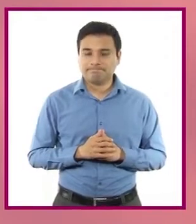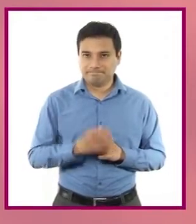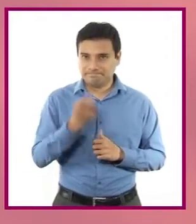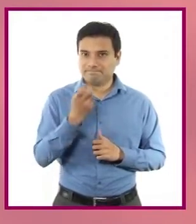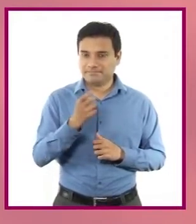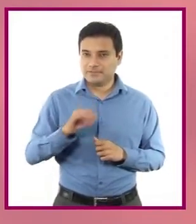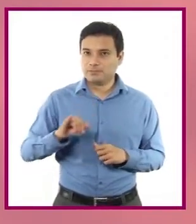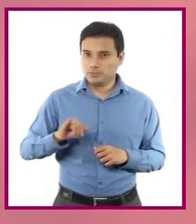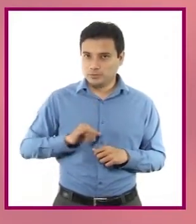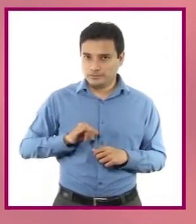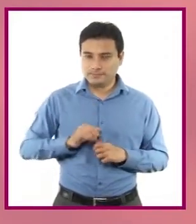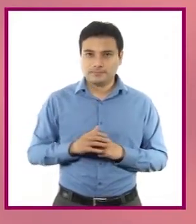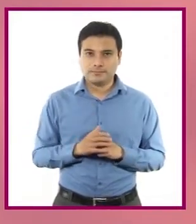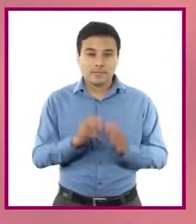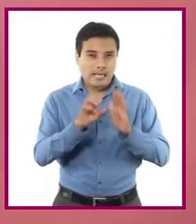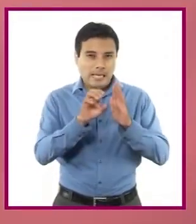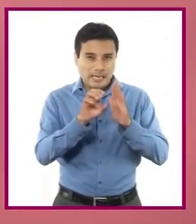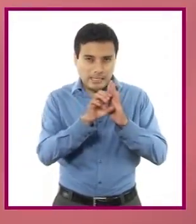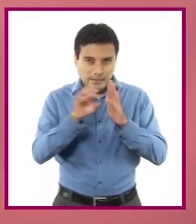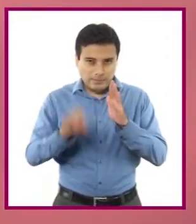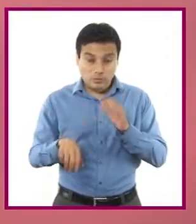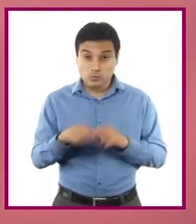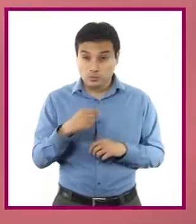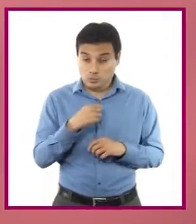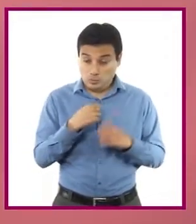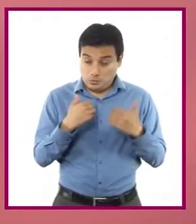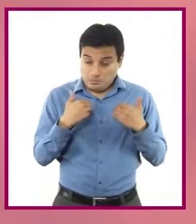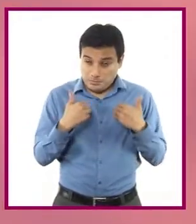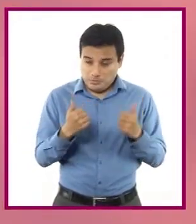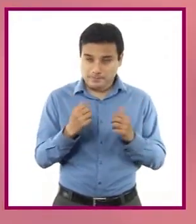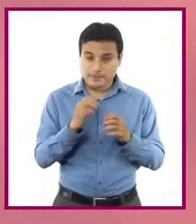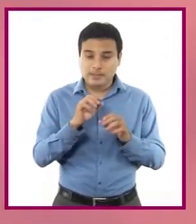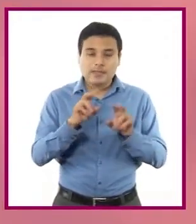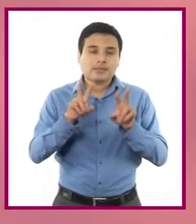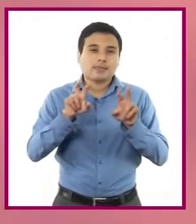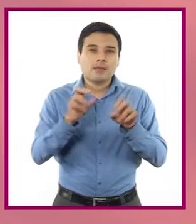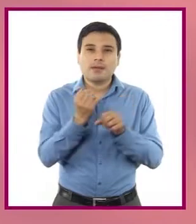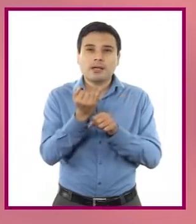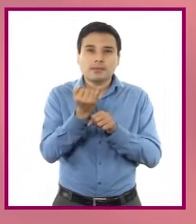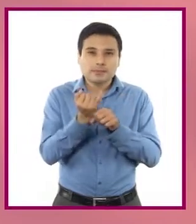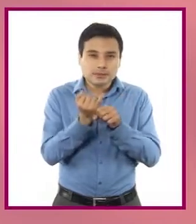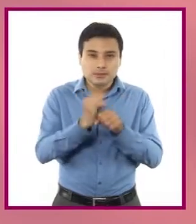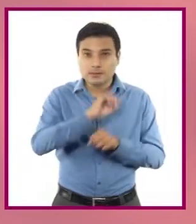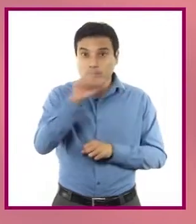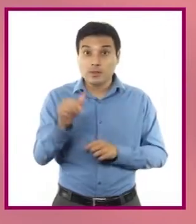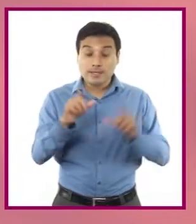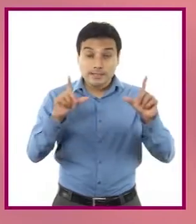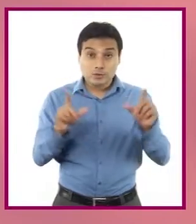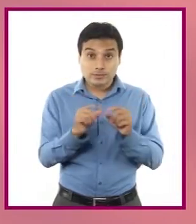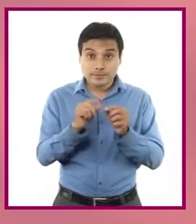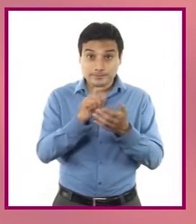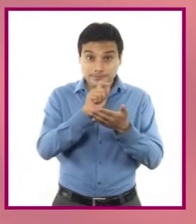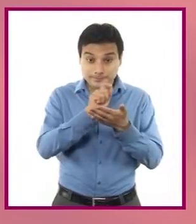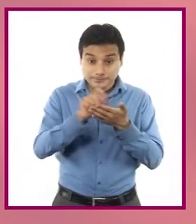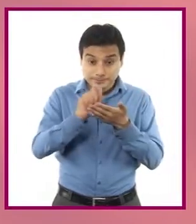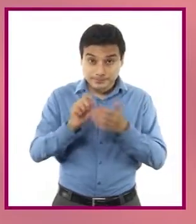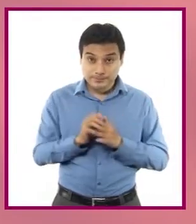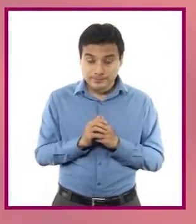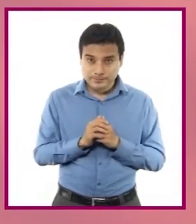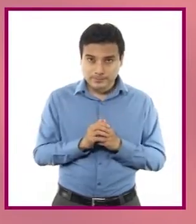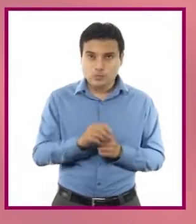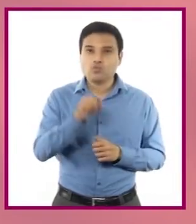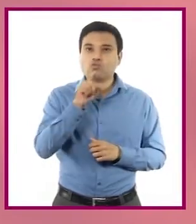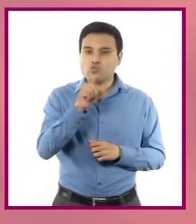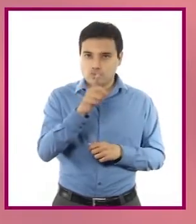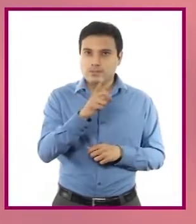aprendizaje. Si comprendo bien, significa que al investigar sobre un tema y elaborar un resumen, debemos distinguir las partes que se